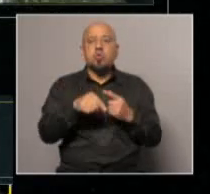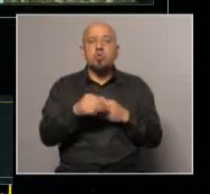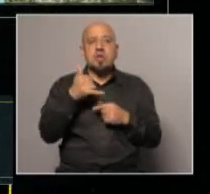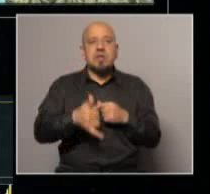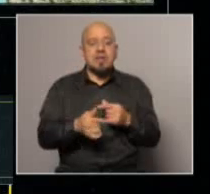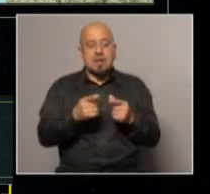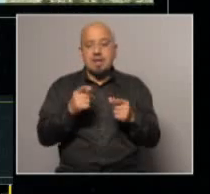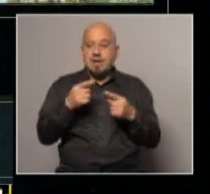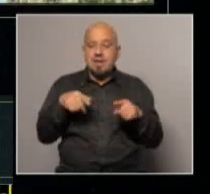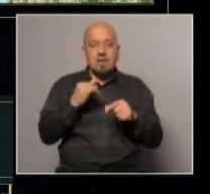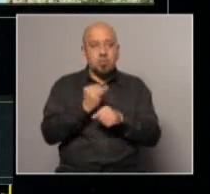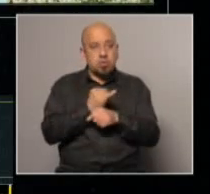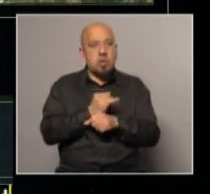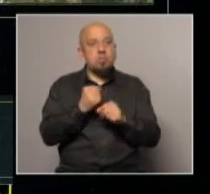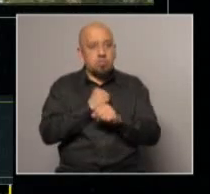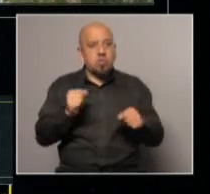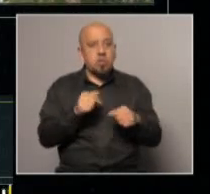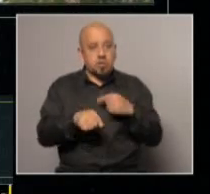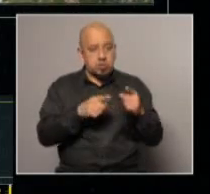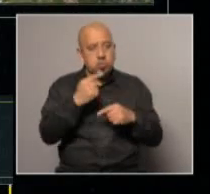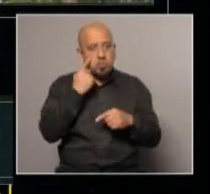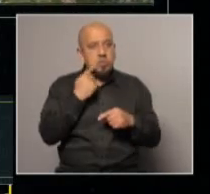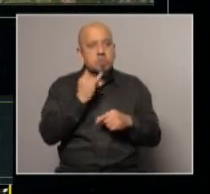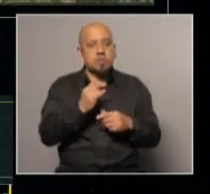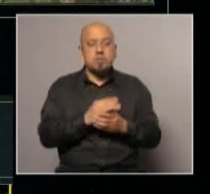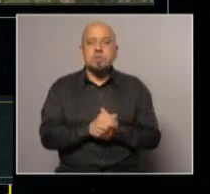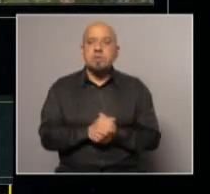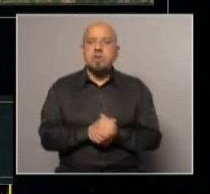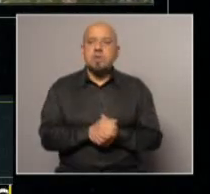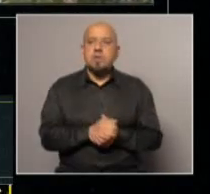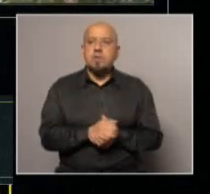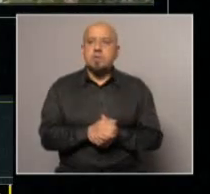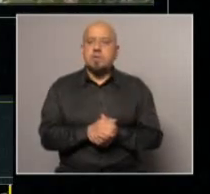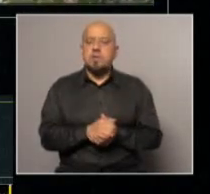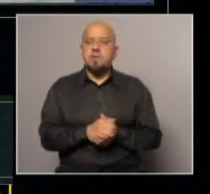verticales dentro de la industria, sin duda puede llegar a esos números. Ahora, perdón que...